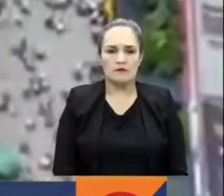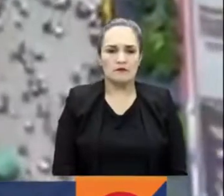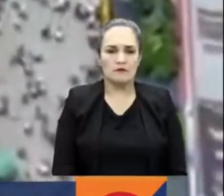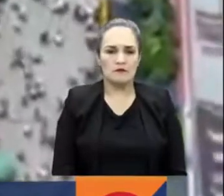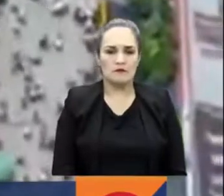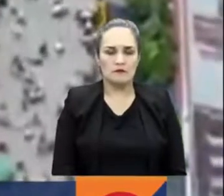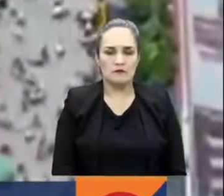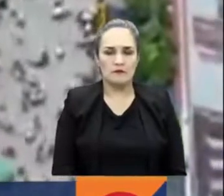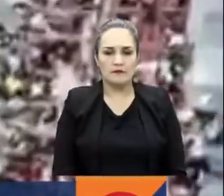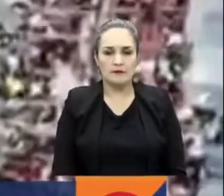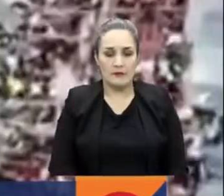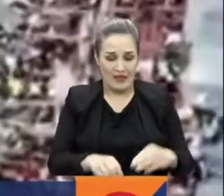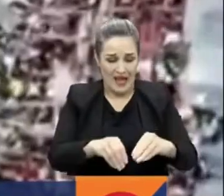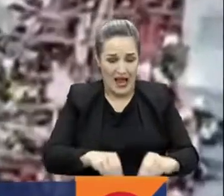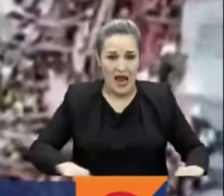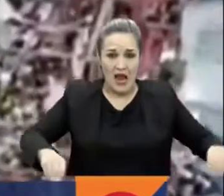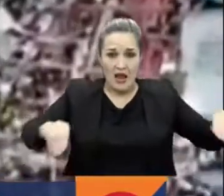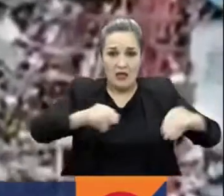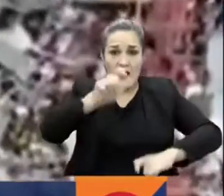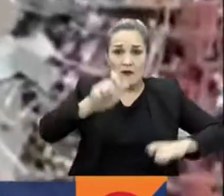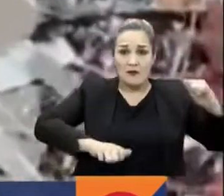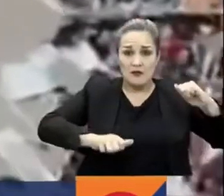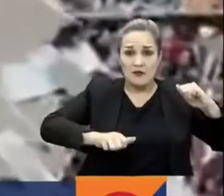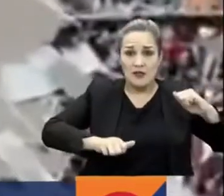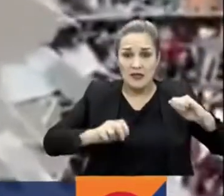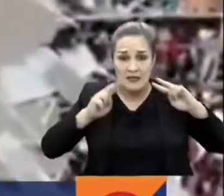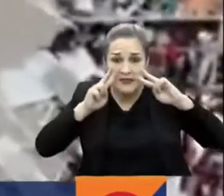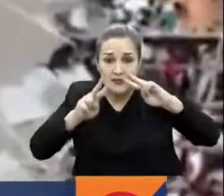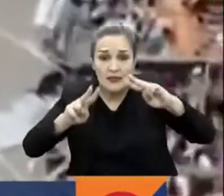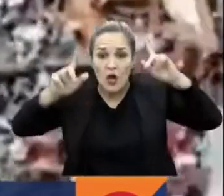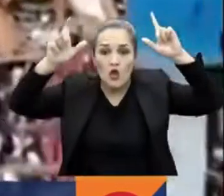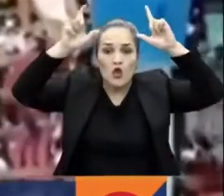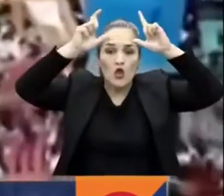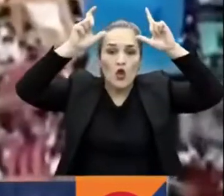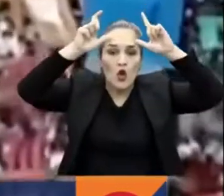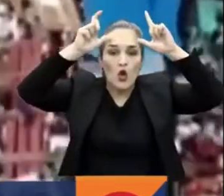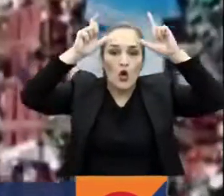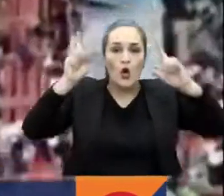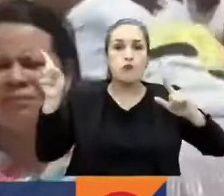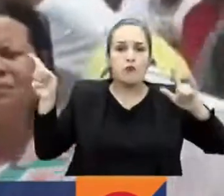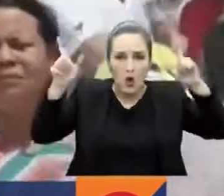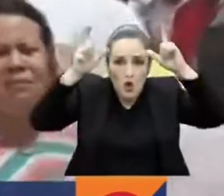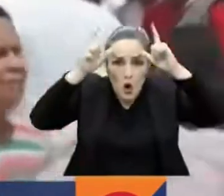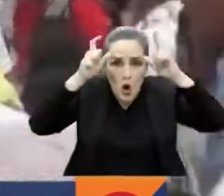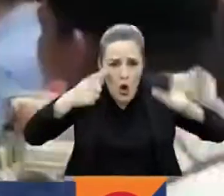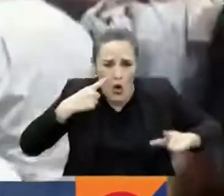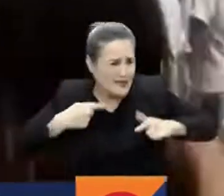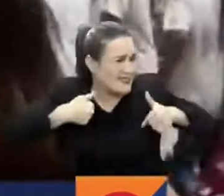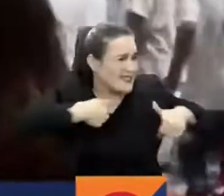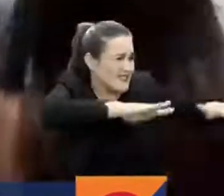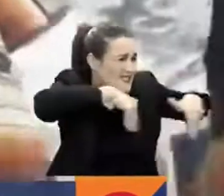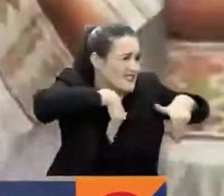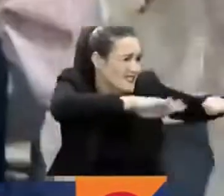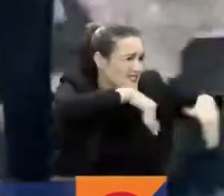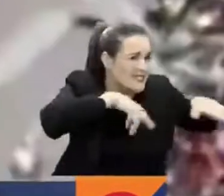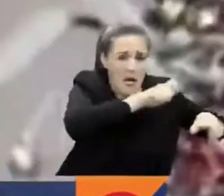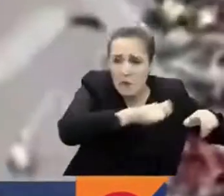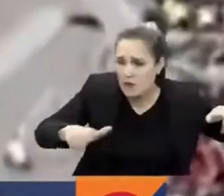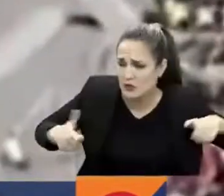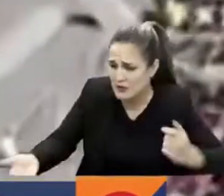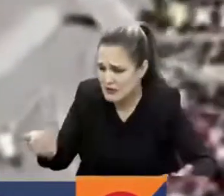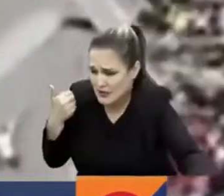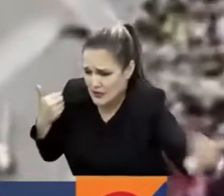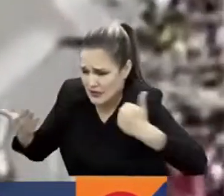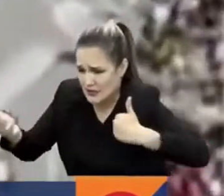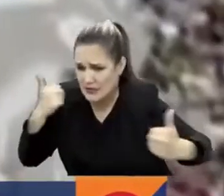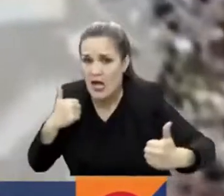En la arena, varios reaccionan para distraer al toro que está en el sector del derrumbe e interrumpe la salida de quienes cayeron y el acceso de